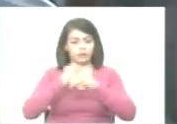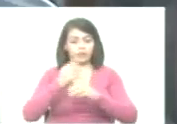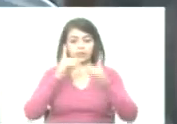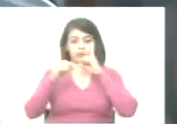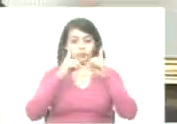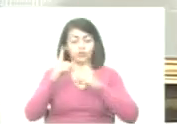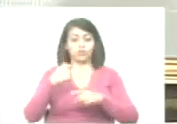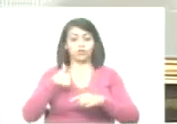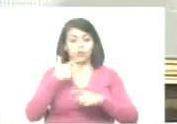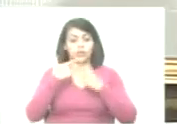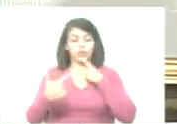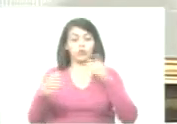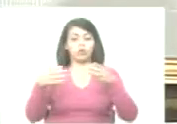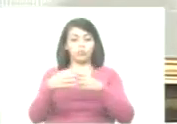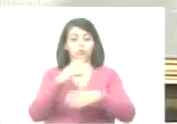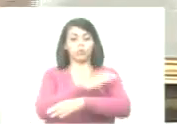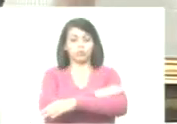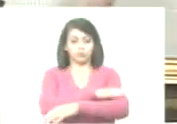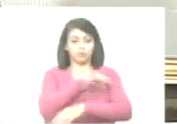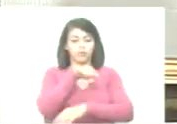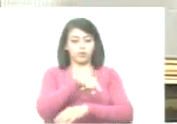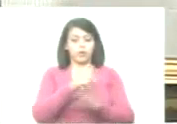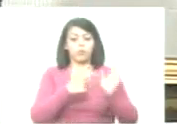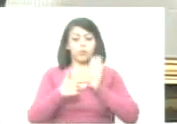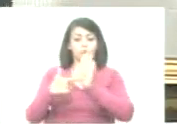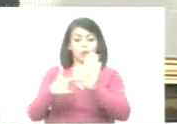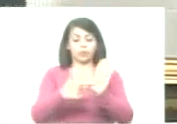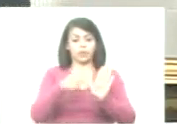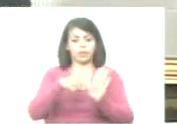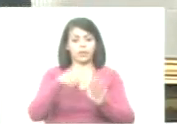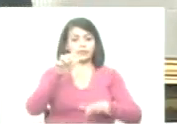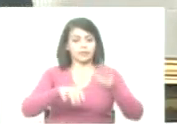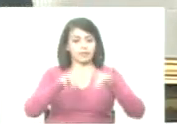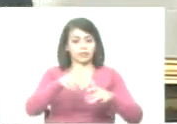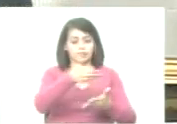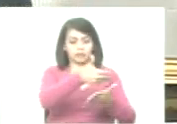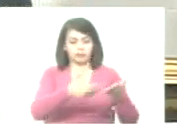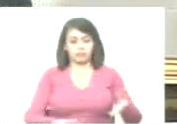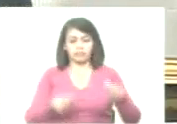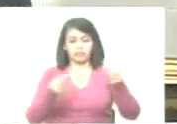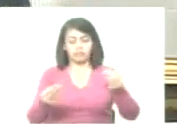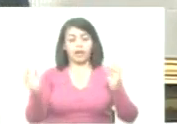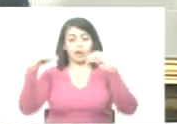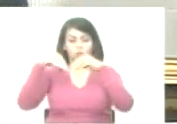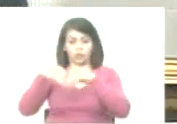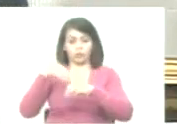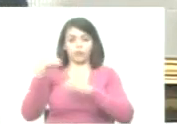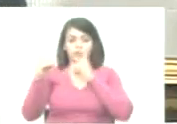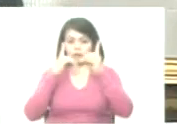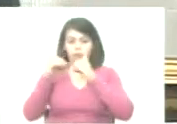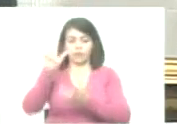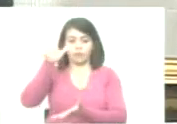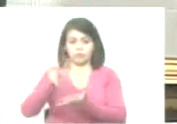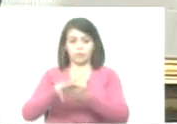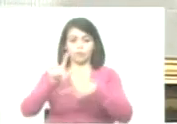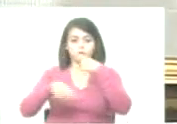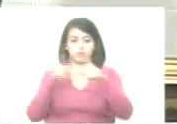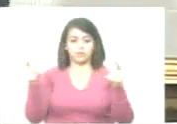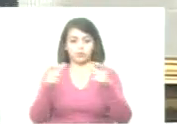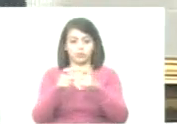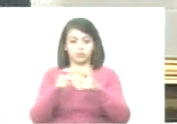Yo propongo a la bancada opositora que presente ante la Secretaría para que el acuerdo pueda ser discutido y aprobado en la próxima